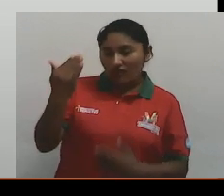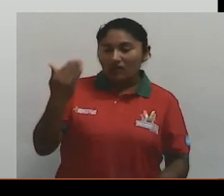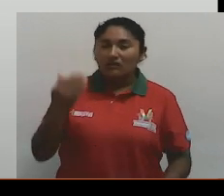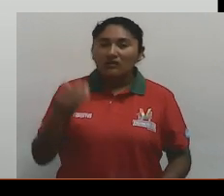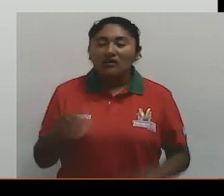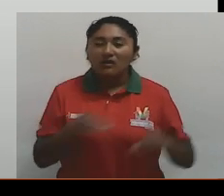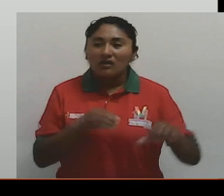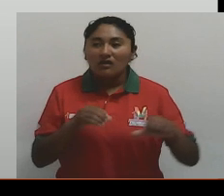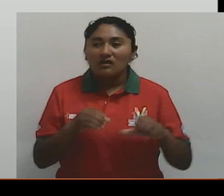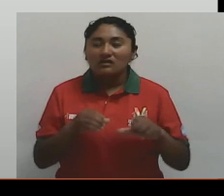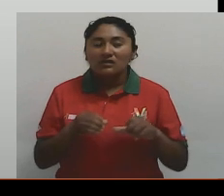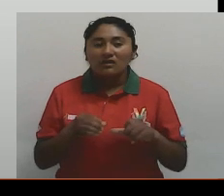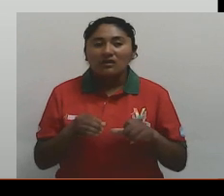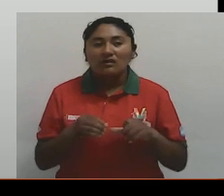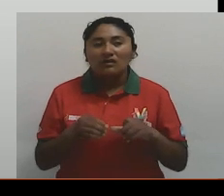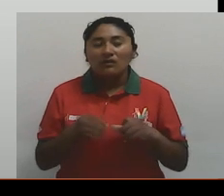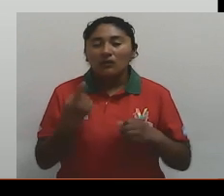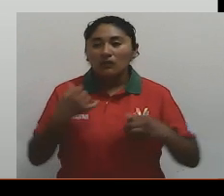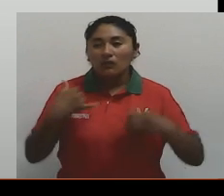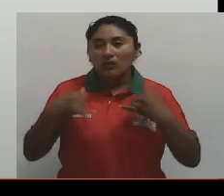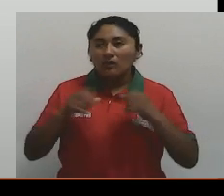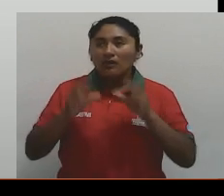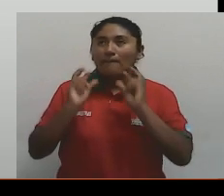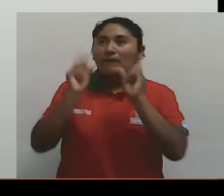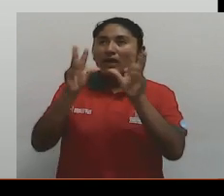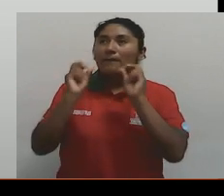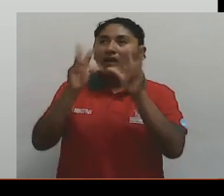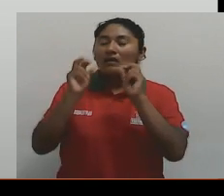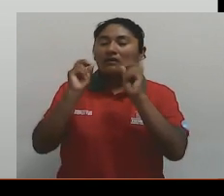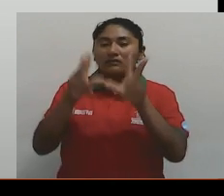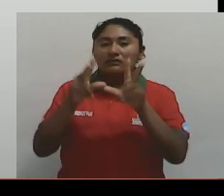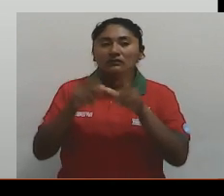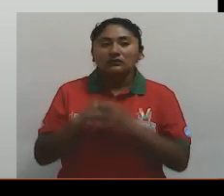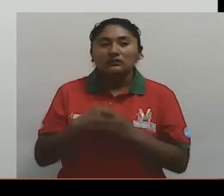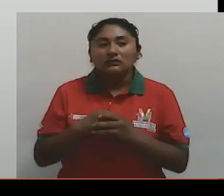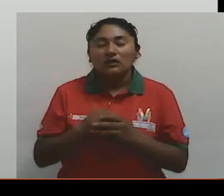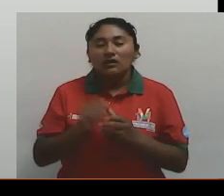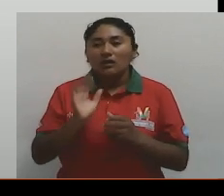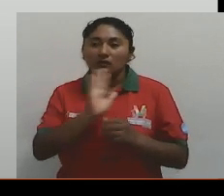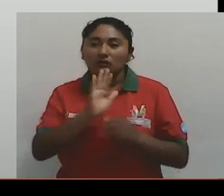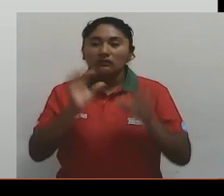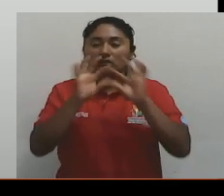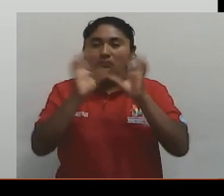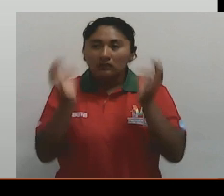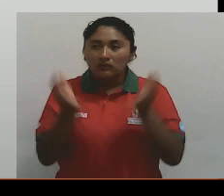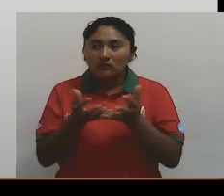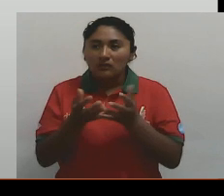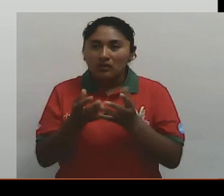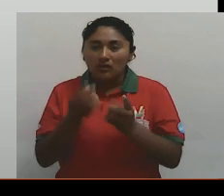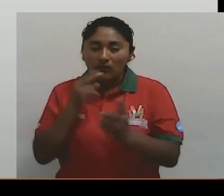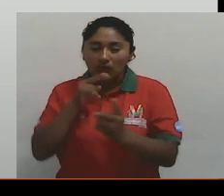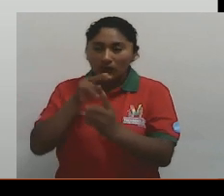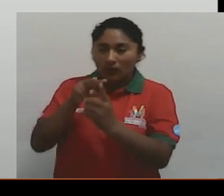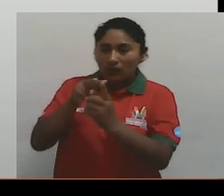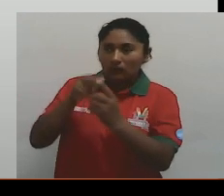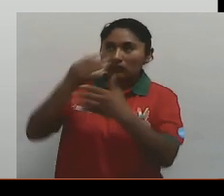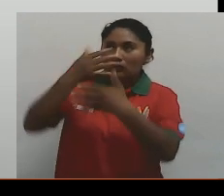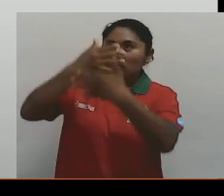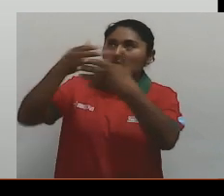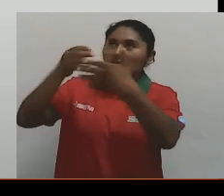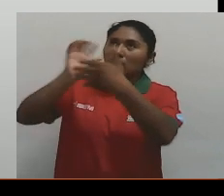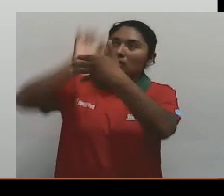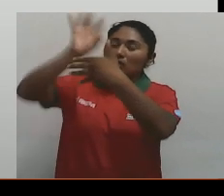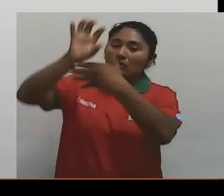servicio de volea, pase de dedos, y ese balón es atacado sobre el borde superior de la red, se considera como falta. No